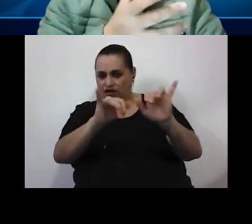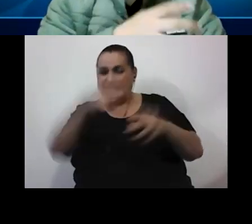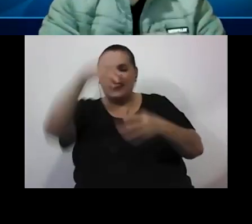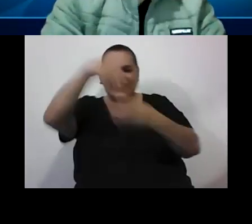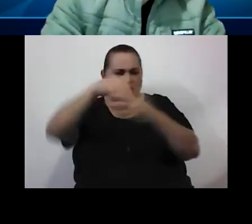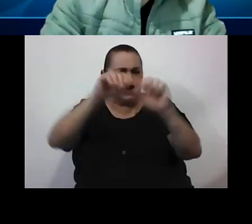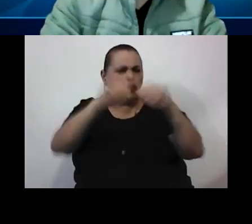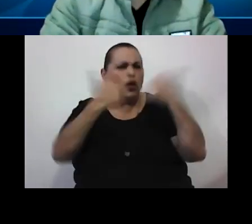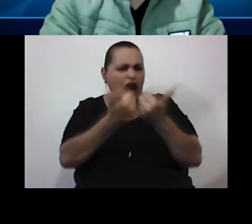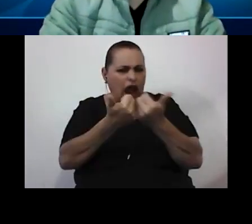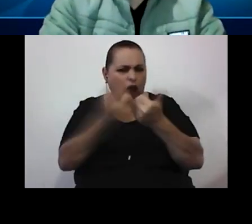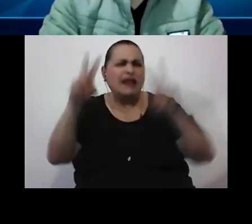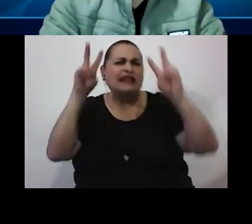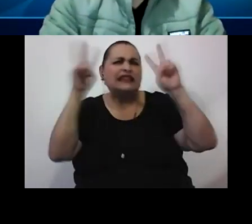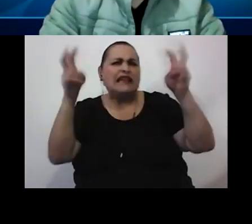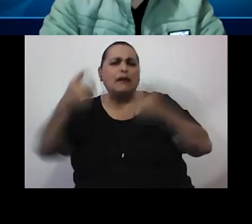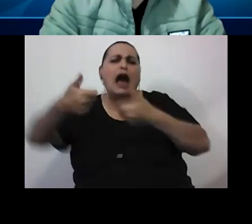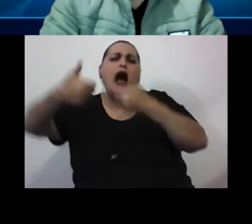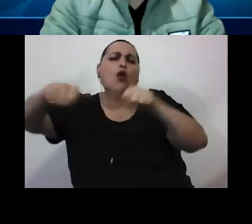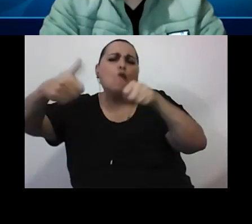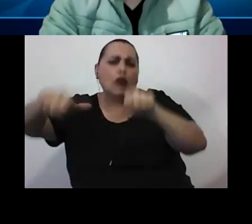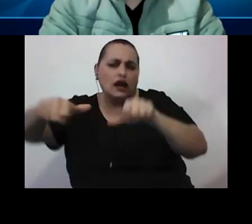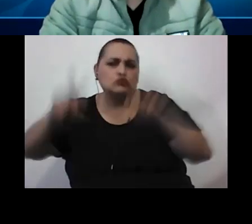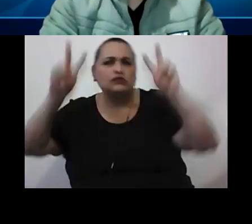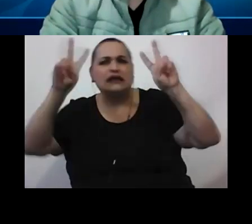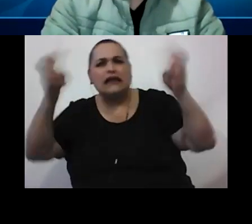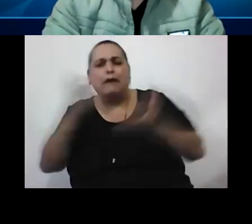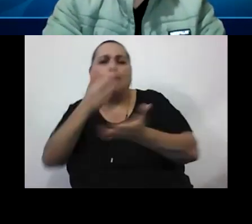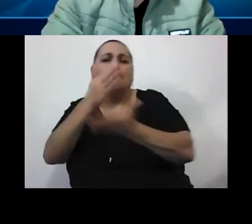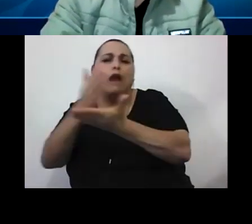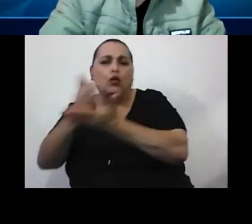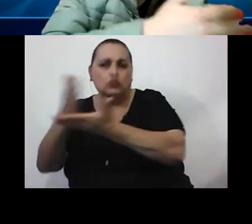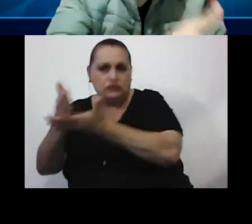de los acuerdos y las pautas? Una primera pregunta es,